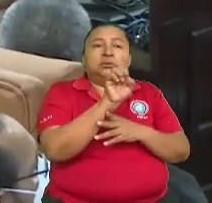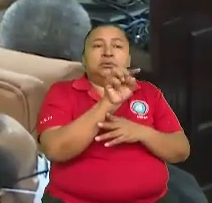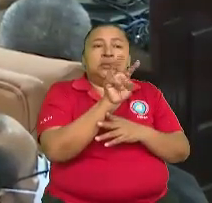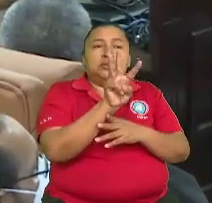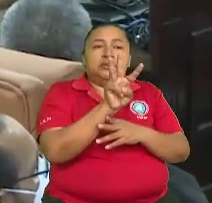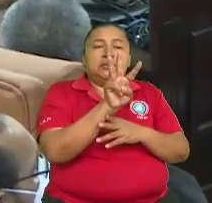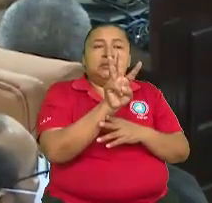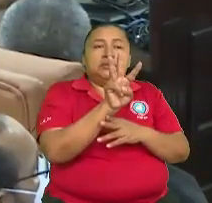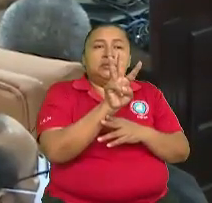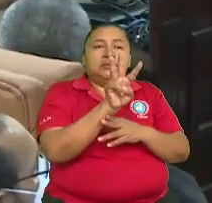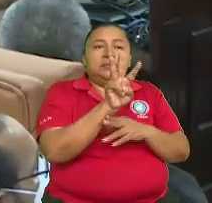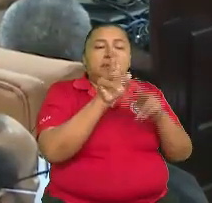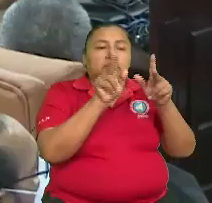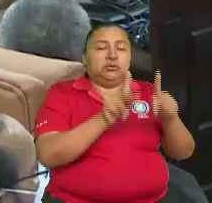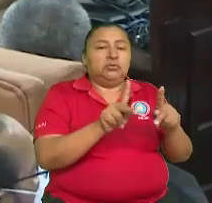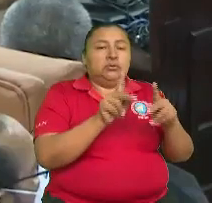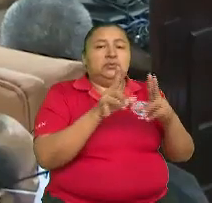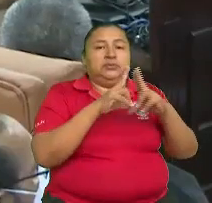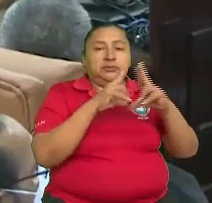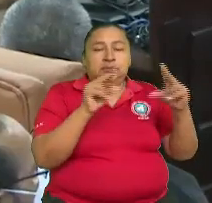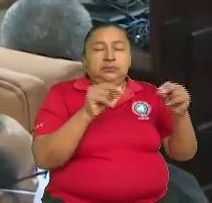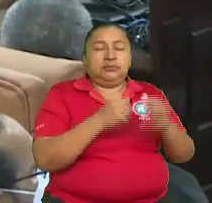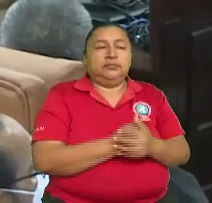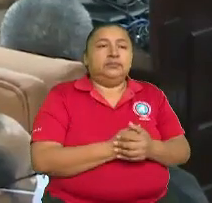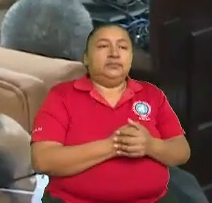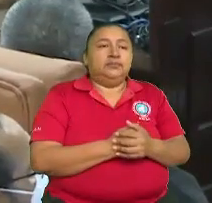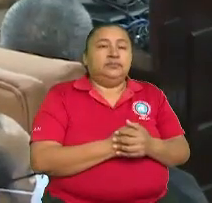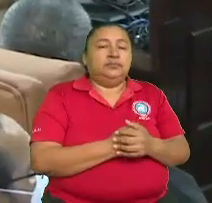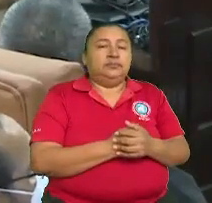3.413 nicaragüenses.